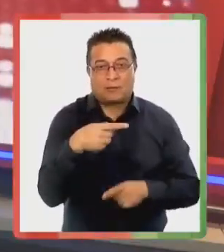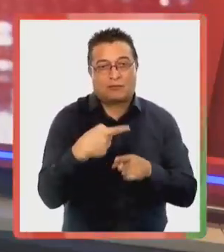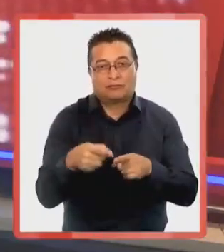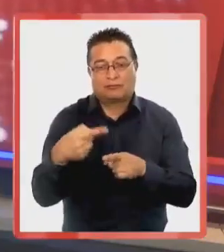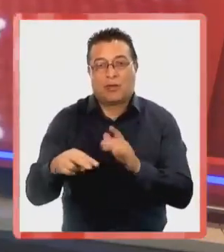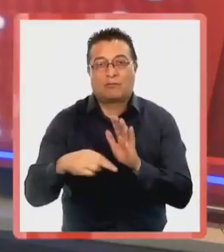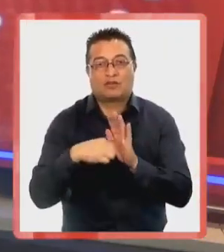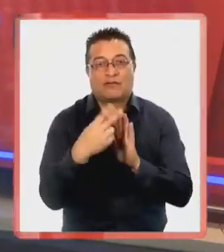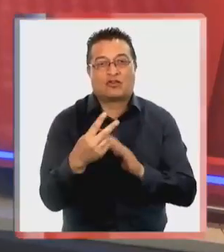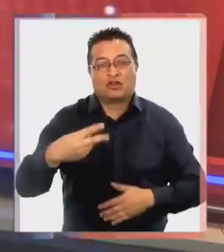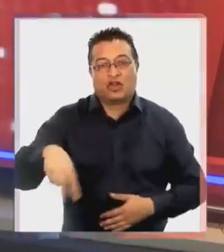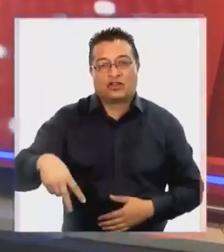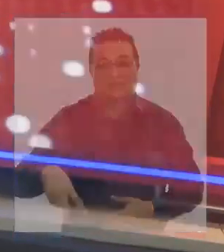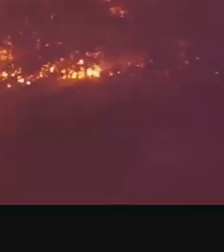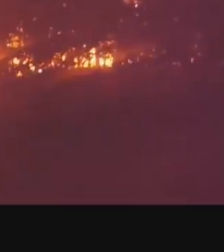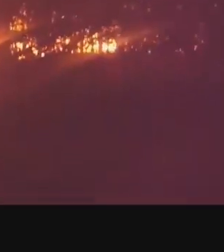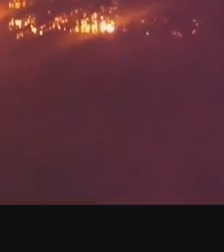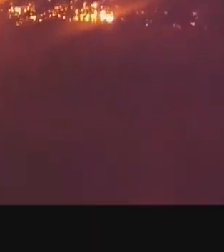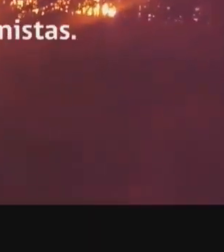vayan.